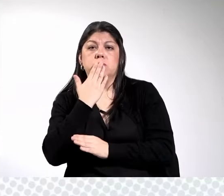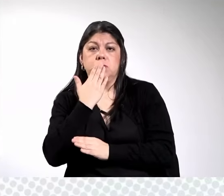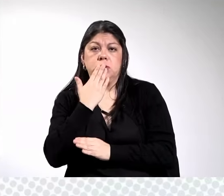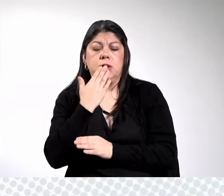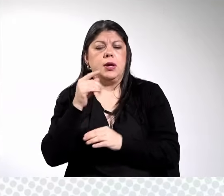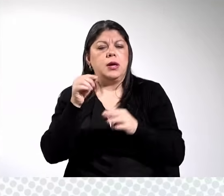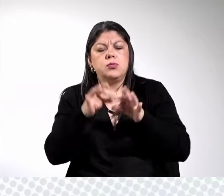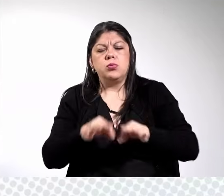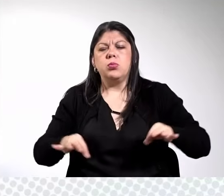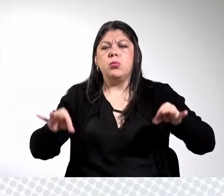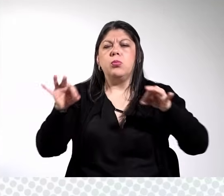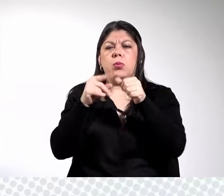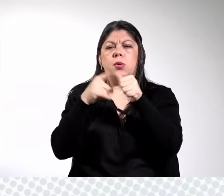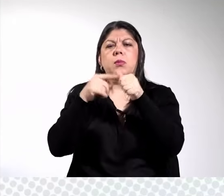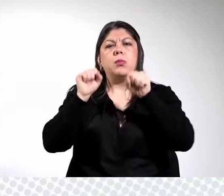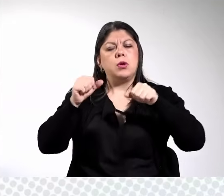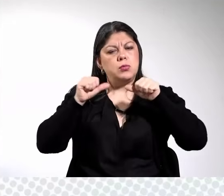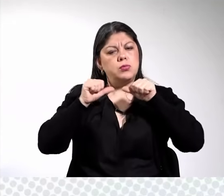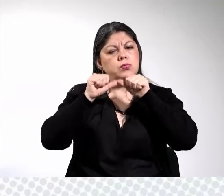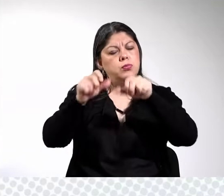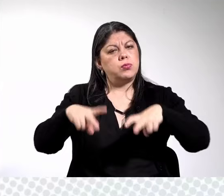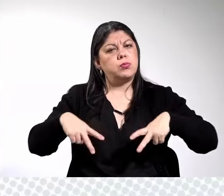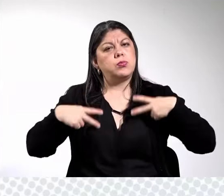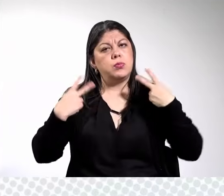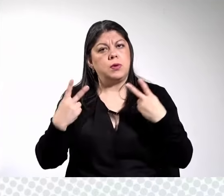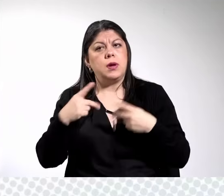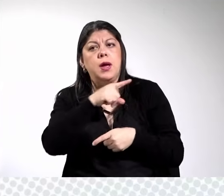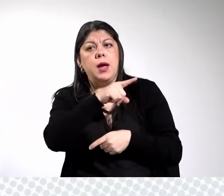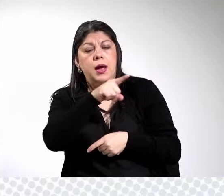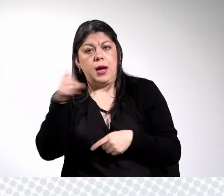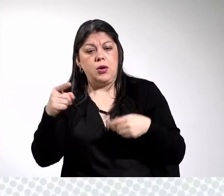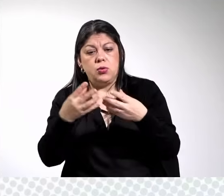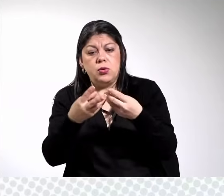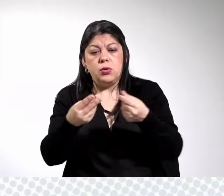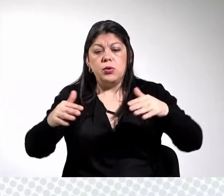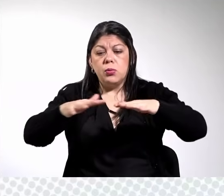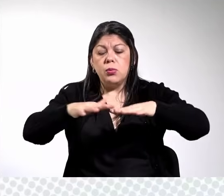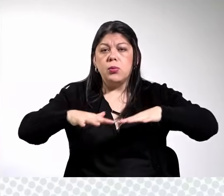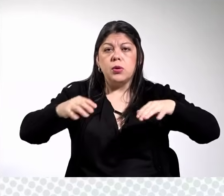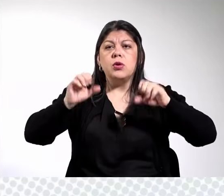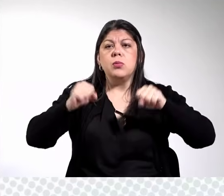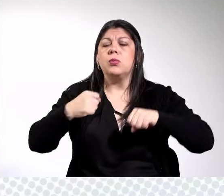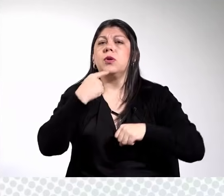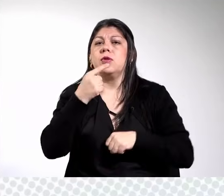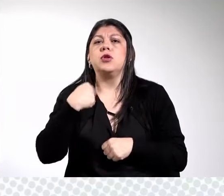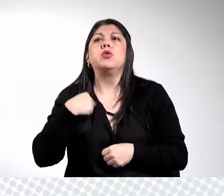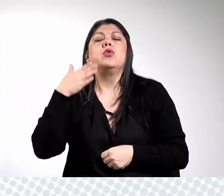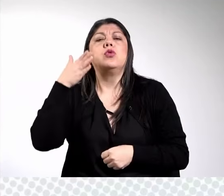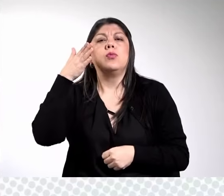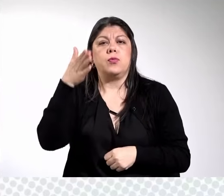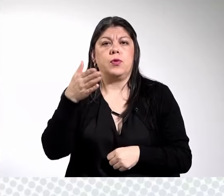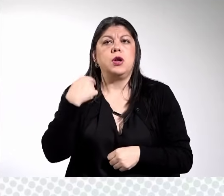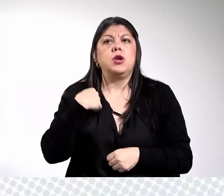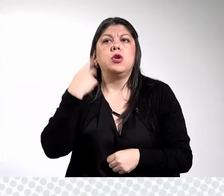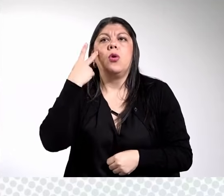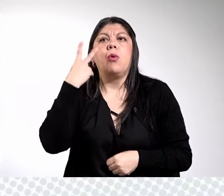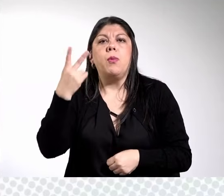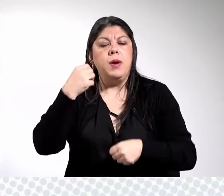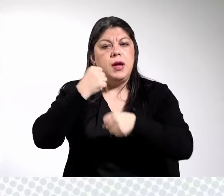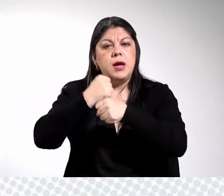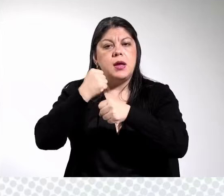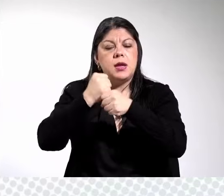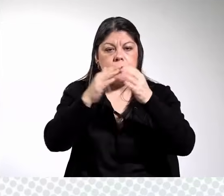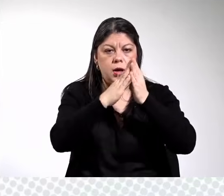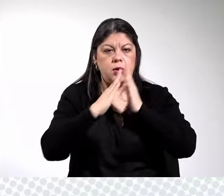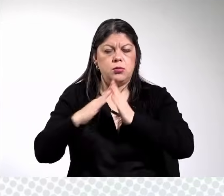para su sobrevivencia. Y ellos tienen un territorio, y vean, yo se los puedo decir, yo he visto trabajar a los